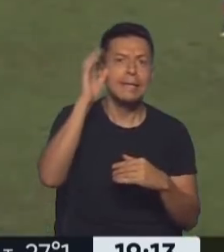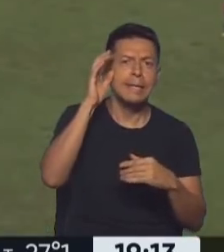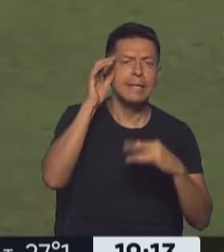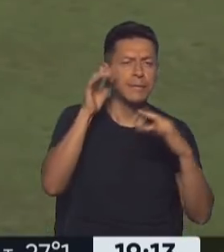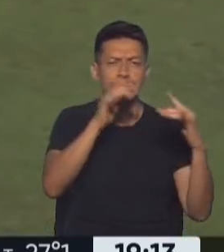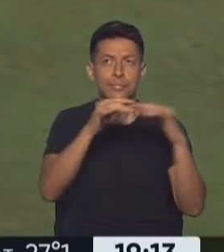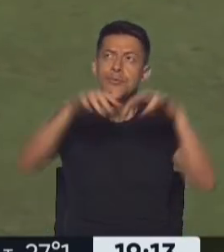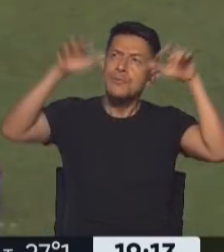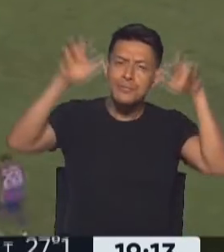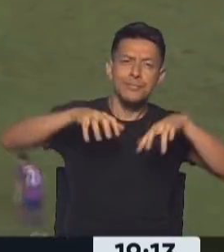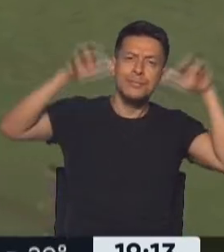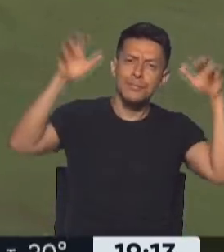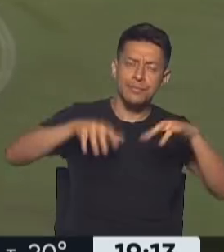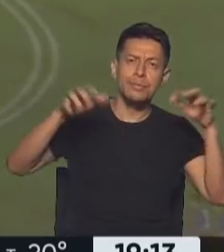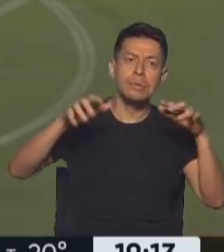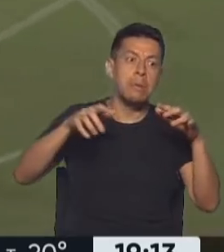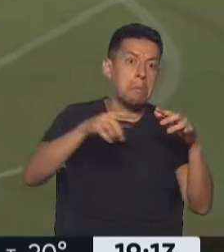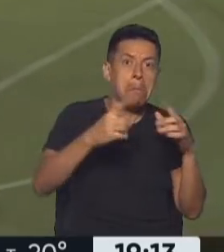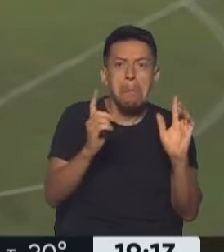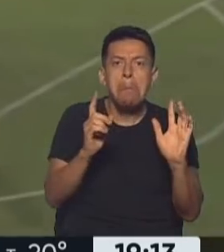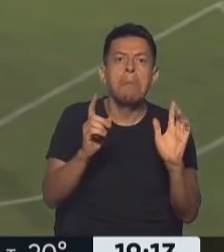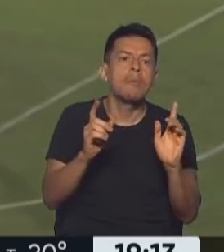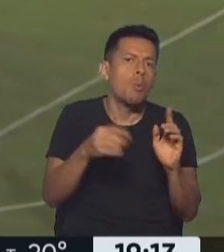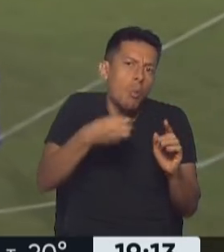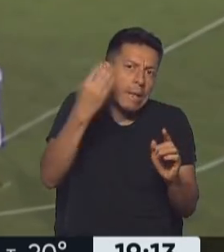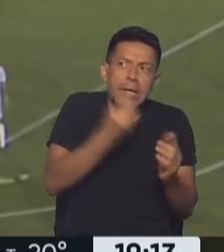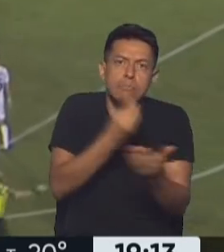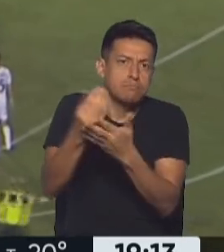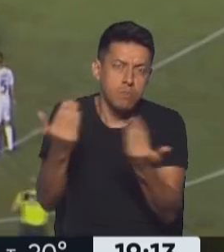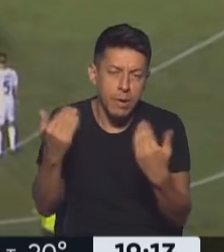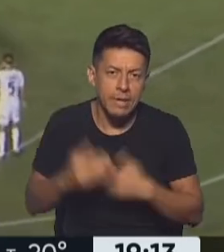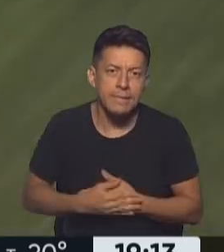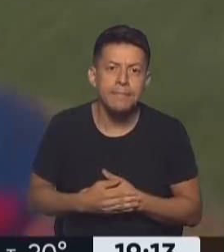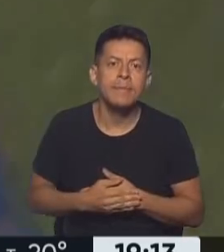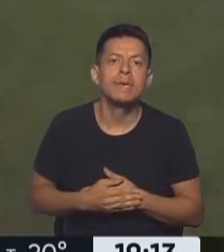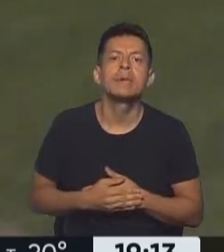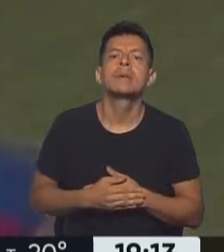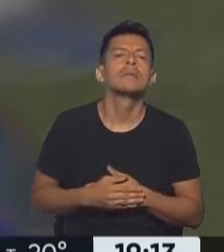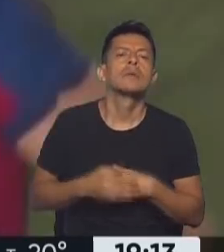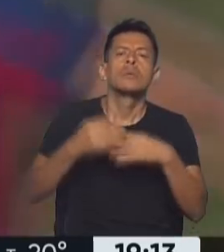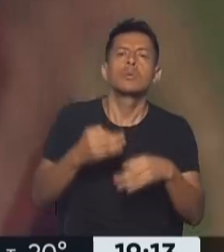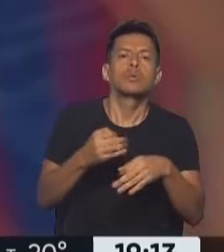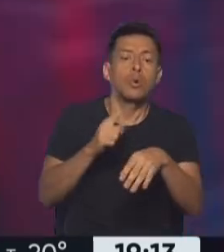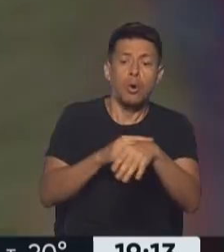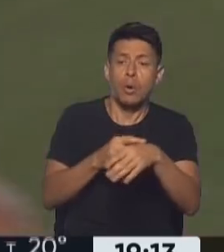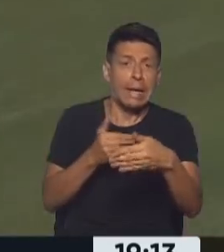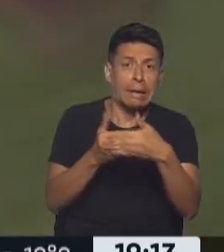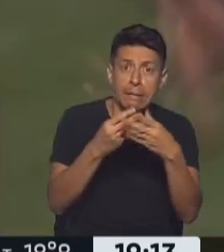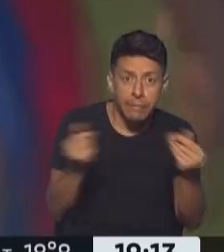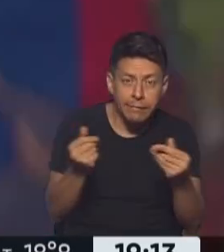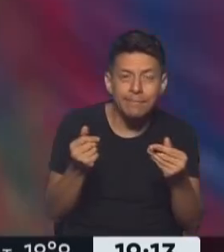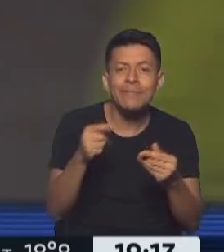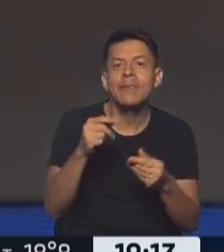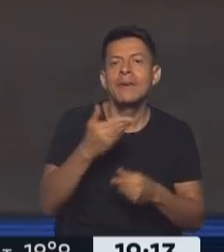podía clasificar cualquiera está independiente que ya había terminado pero sobre la hora en un partido chavista fernández con ese